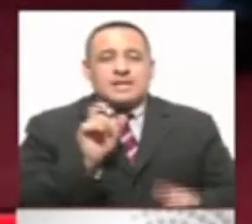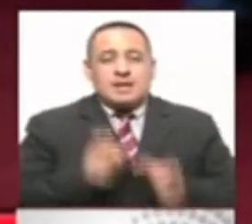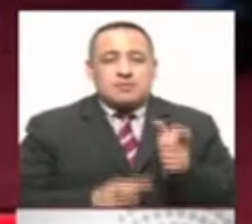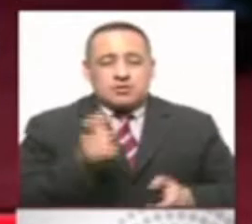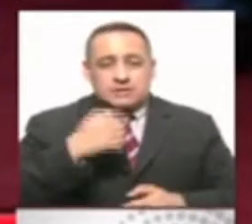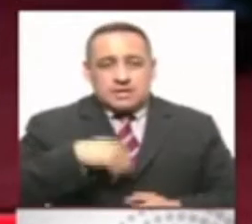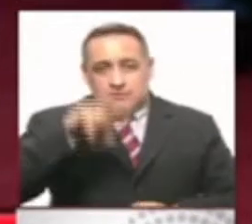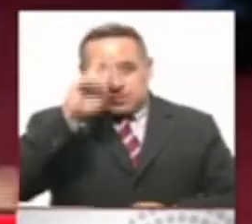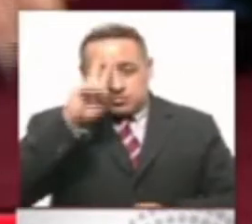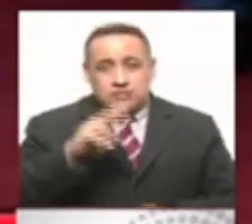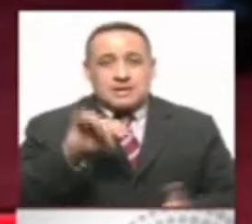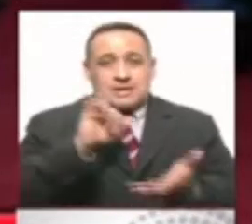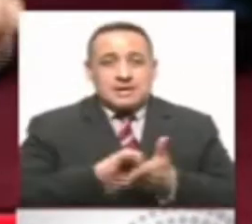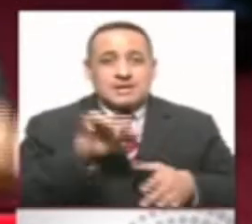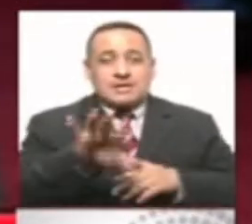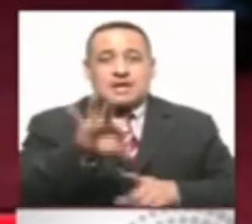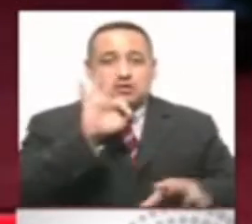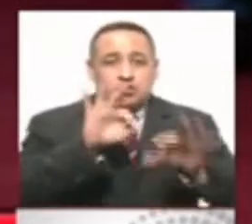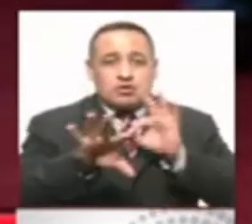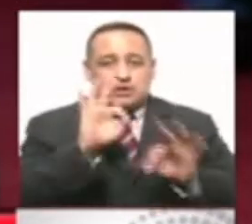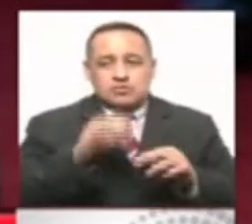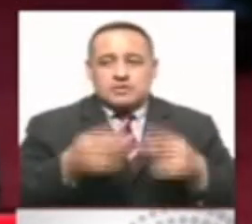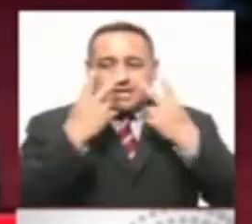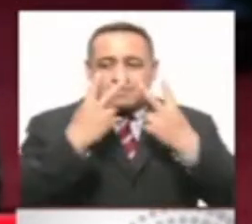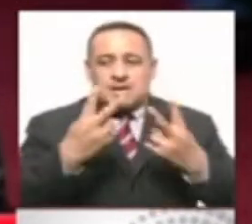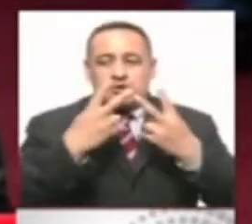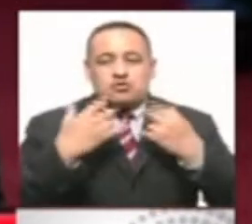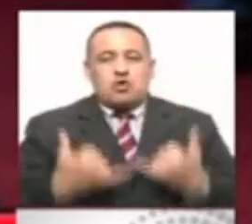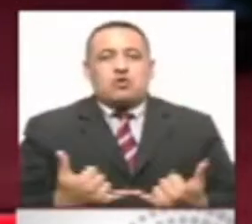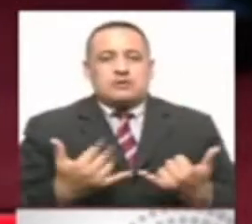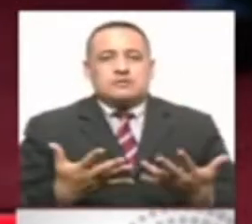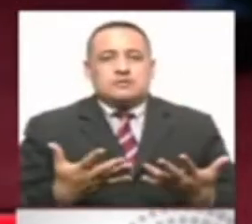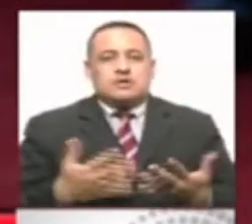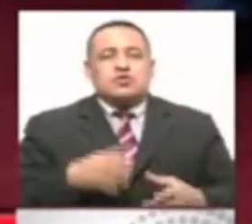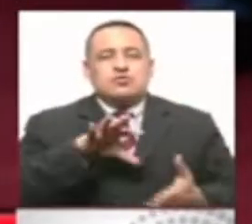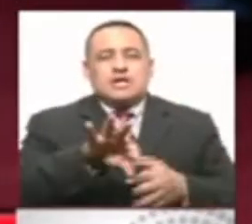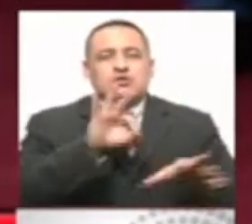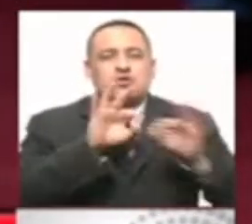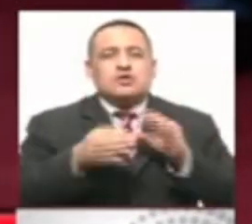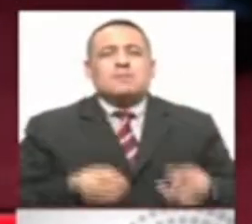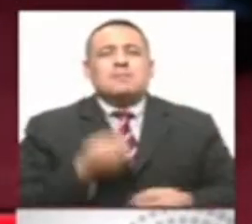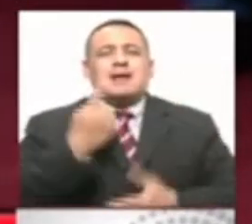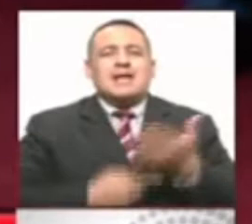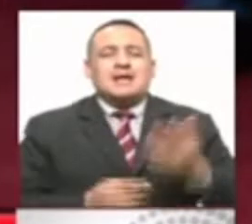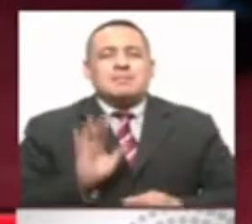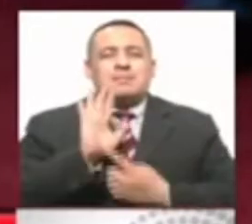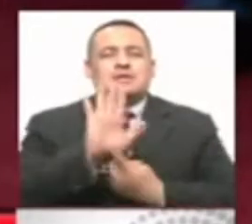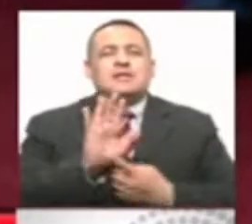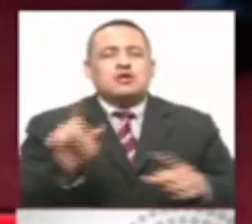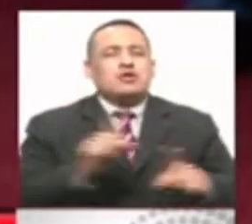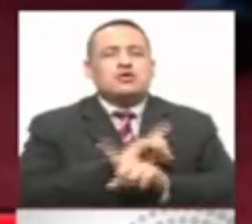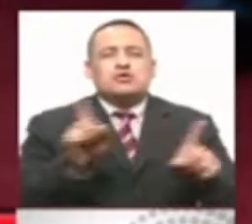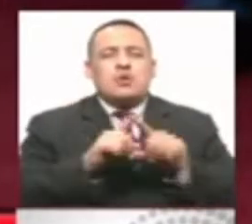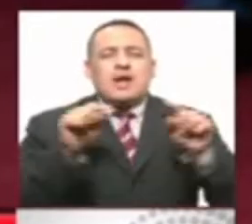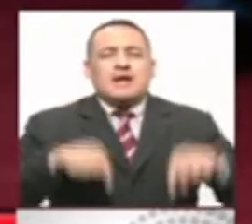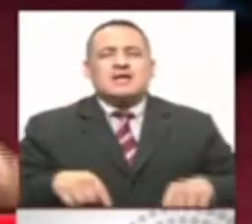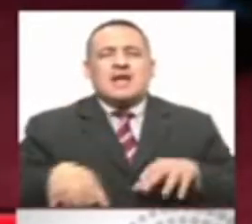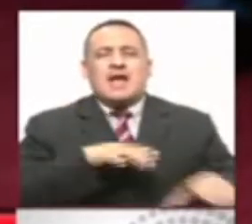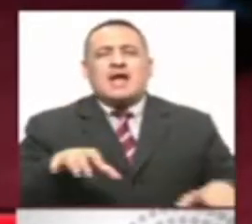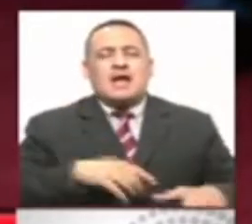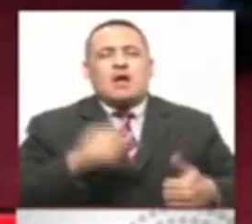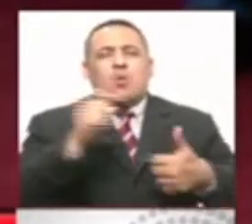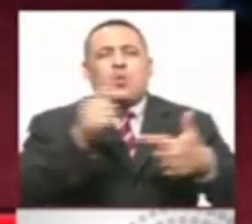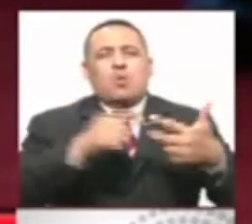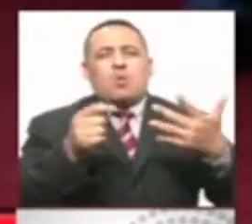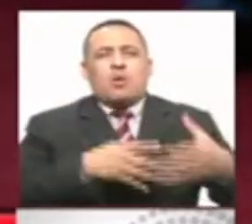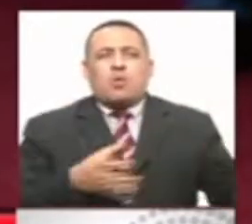que les ha elegido los está viendo el día de hoy. Los ha elegido para representarlos, no para que aquí hagan componendas con